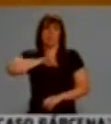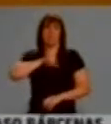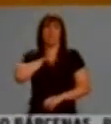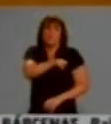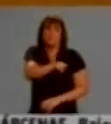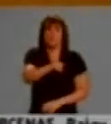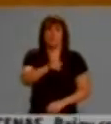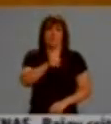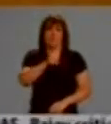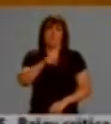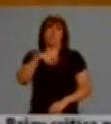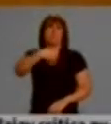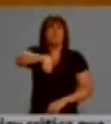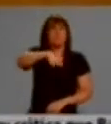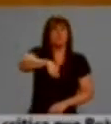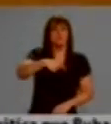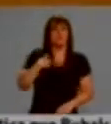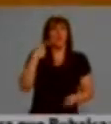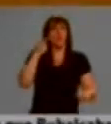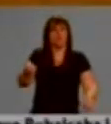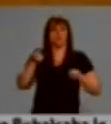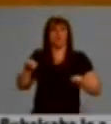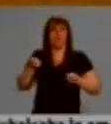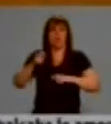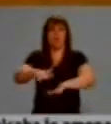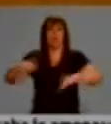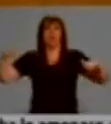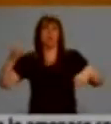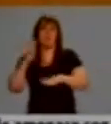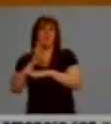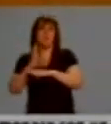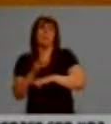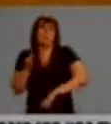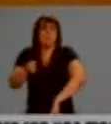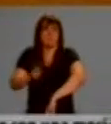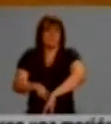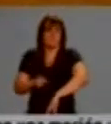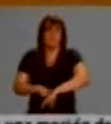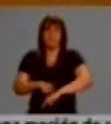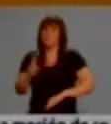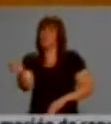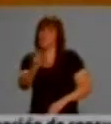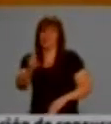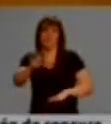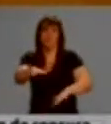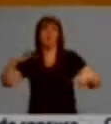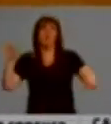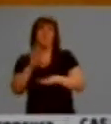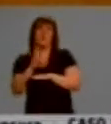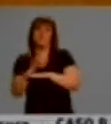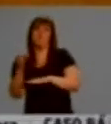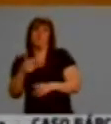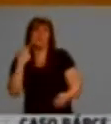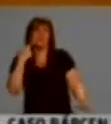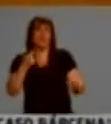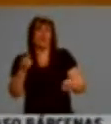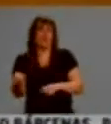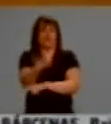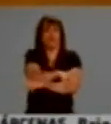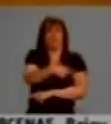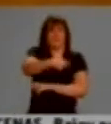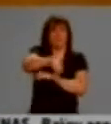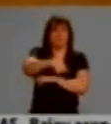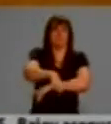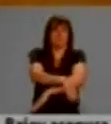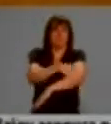usted, presidente, el que controla al Parlamento y sus tiempos. Es el Parlamento quien debería controlar al presidente del